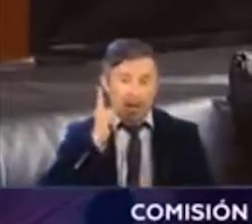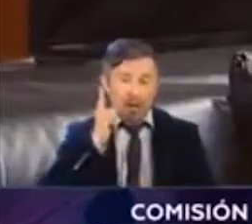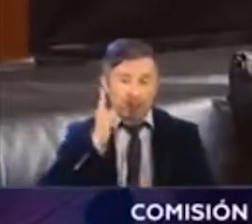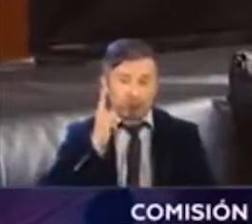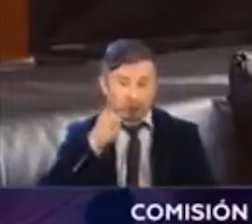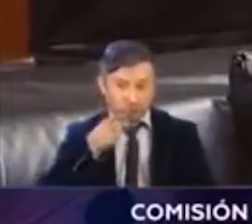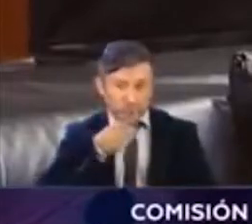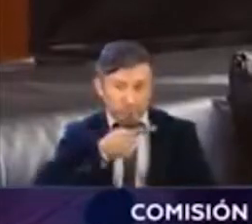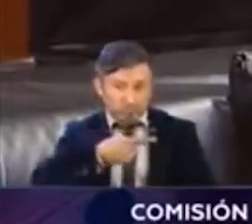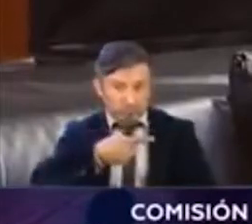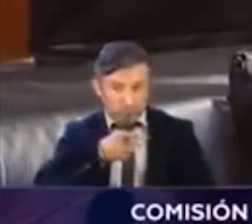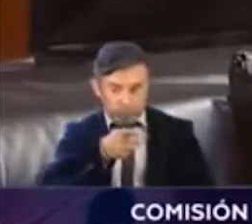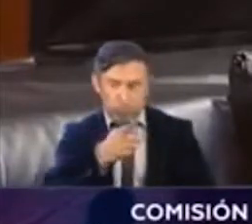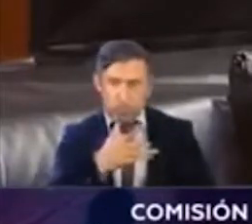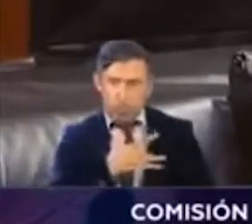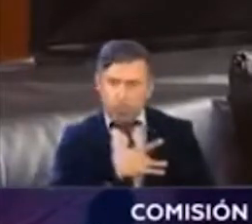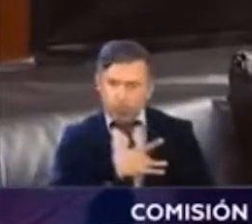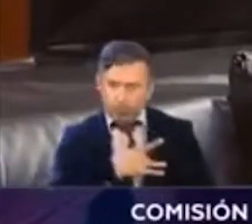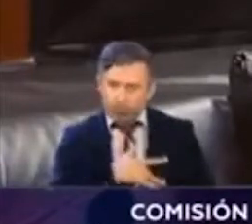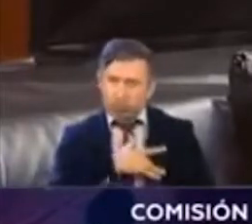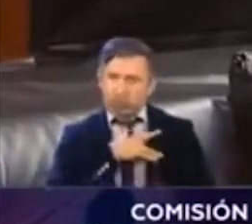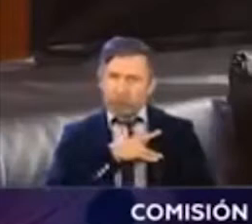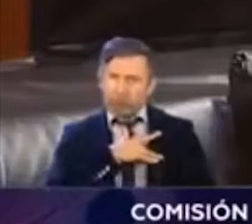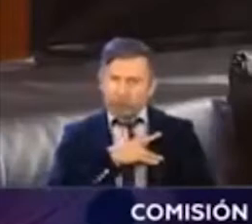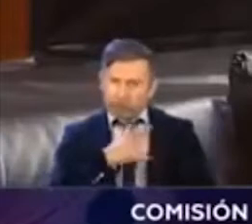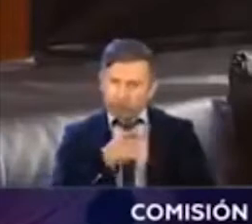generosidad, otorgar este receso para poder